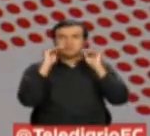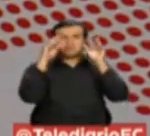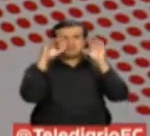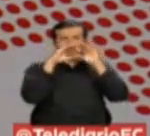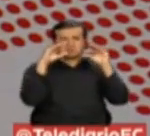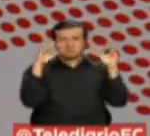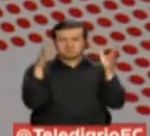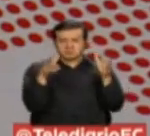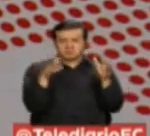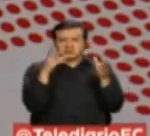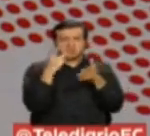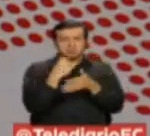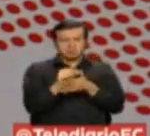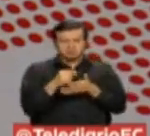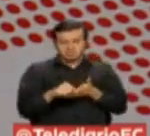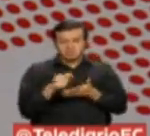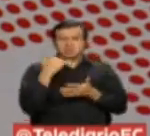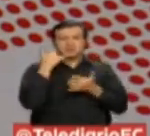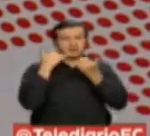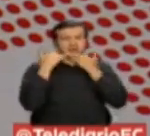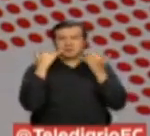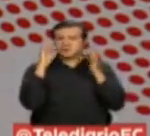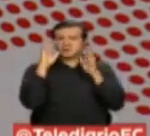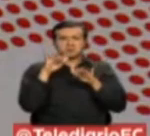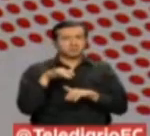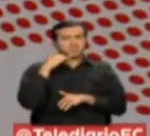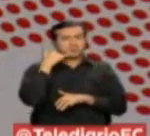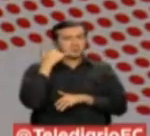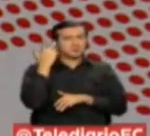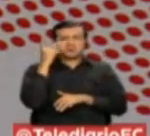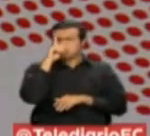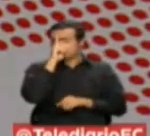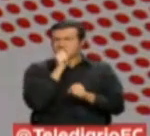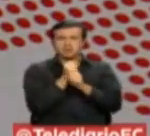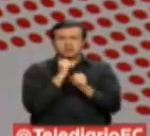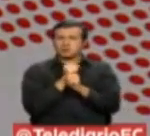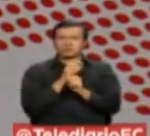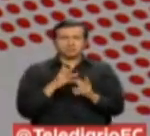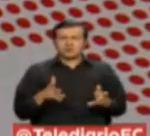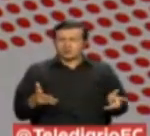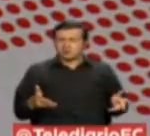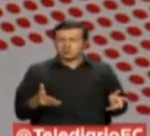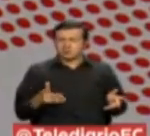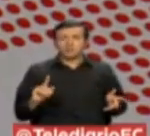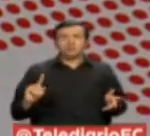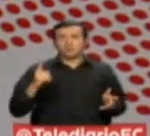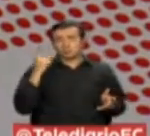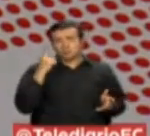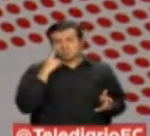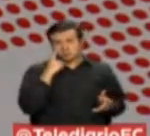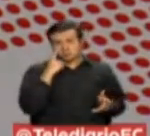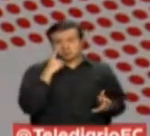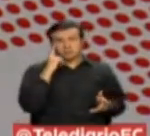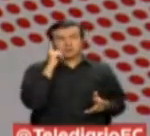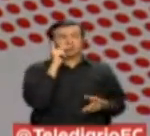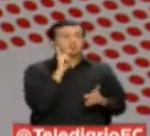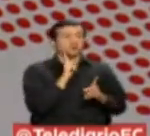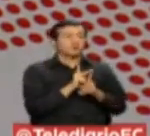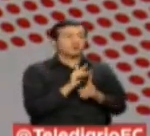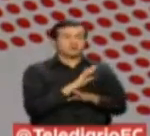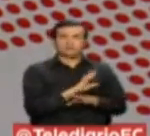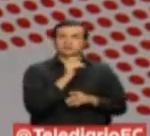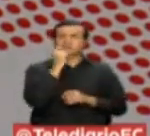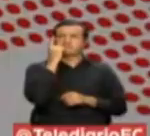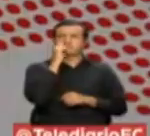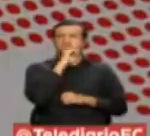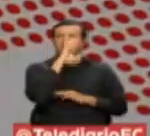sin inventario, sin teléfono, sin secretaria, sin trabajadores, no solamente con una constitución. Ahí comienza a